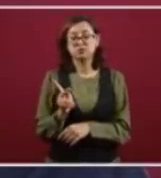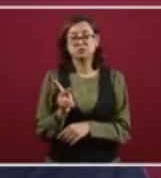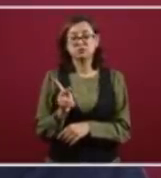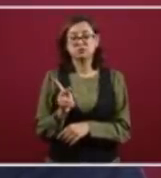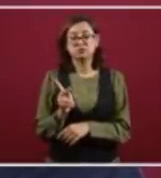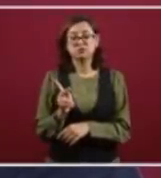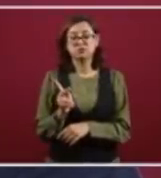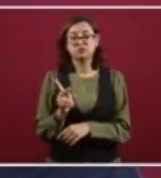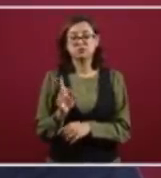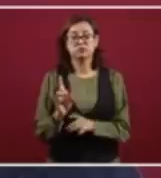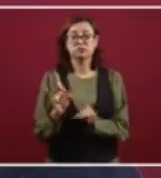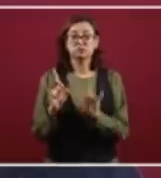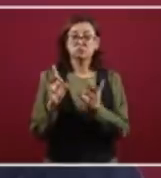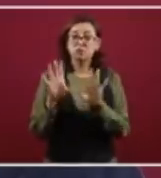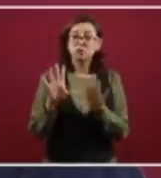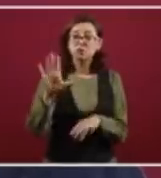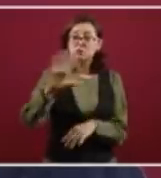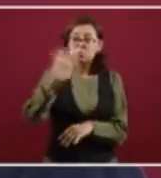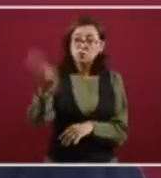y cuando muere,